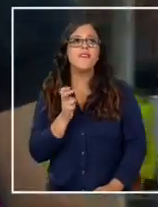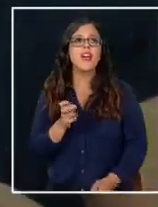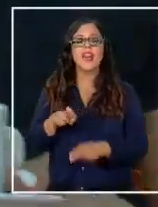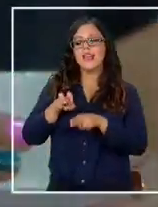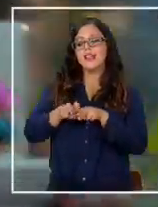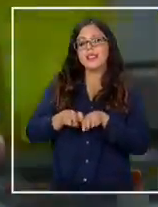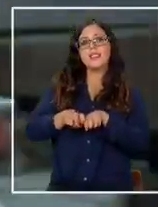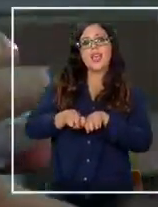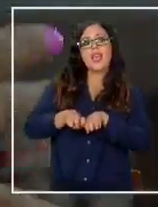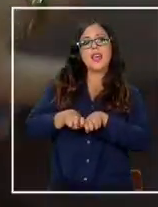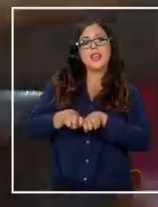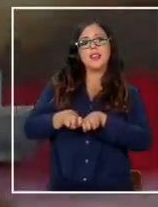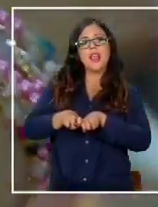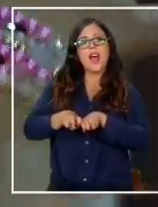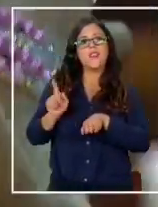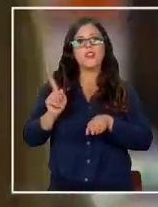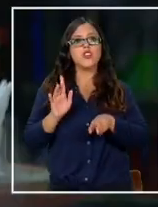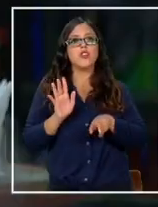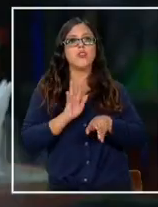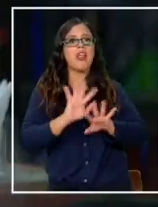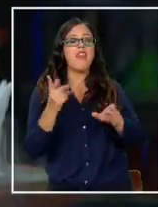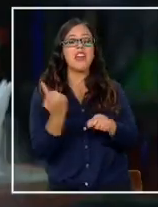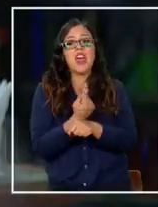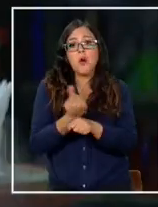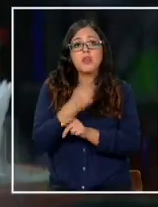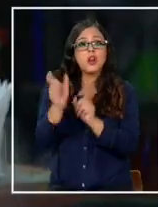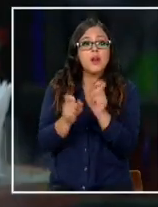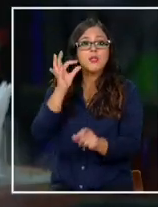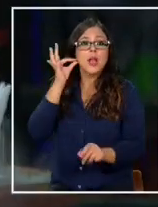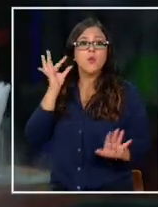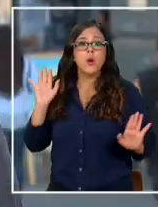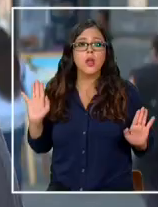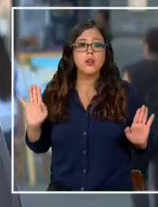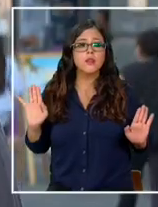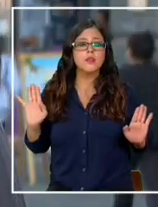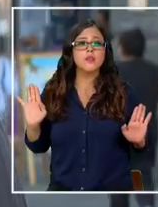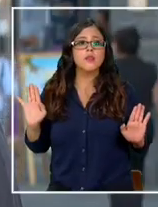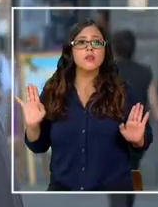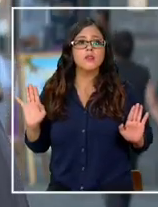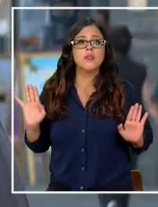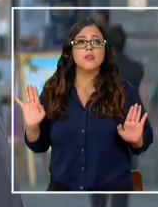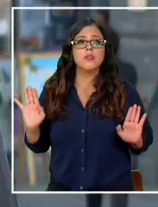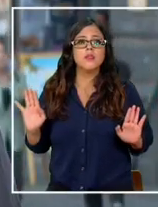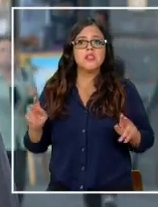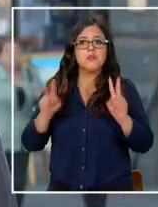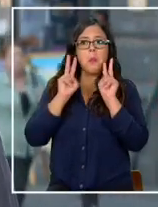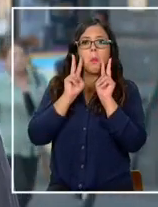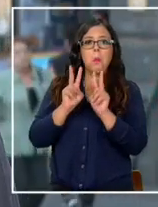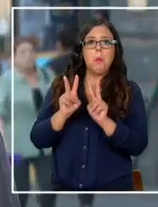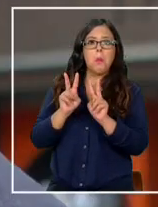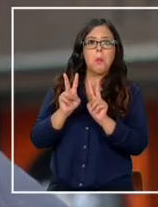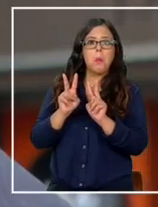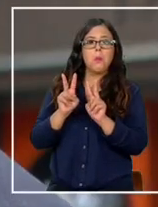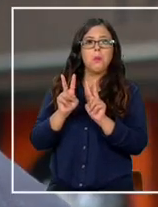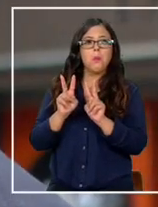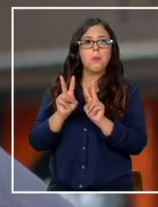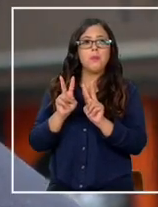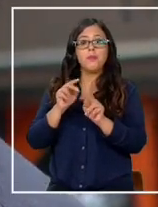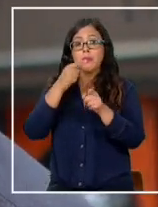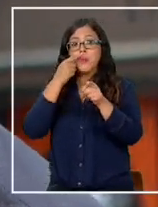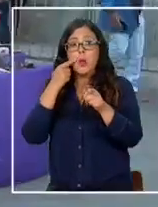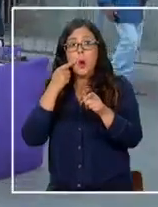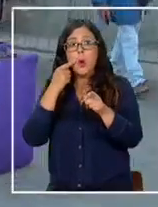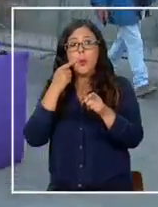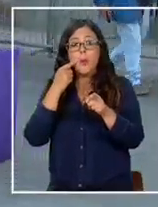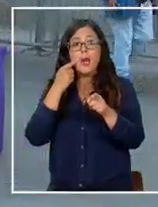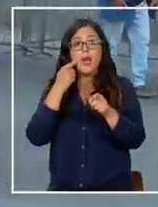ahí al lado y no lo tocan. Conversan con las mujeres y, bueno, eso como fue la onda que vi cuando fuimos. John recorrió